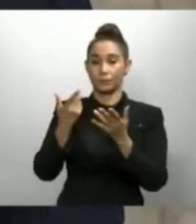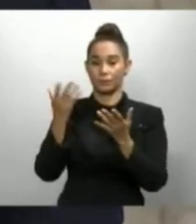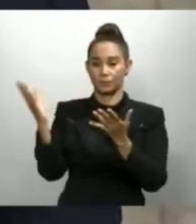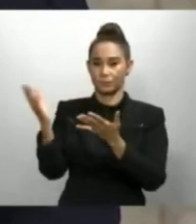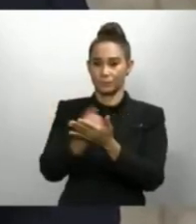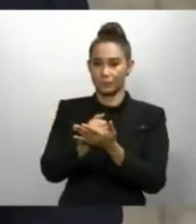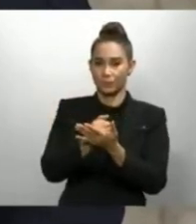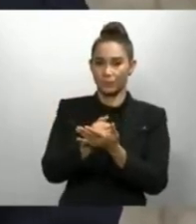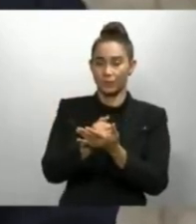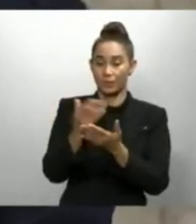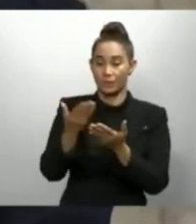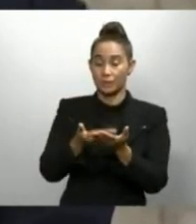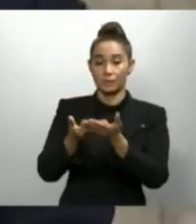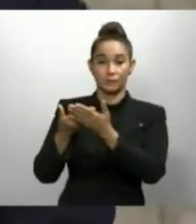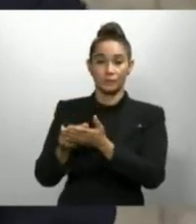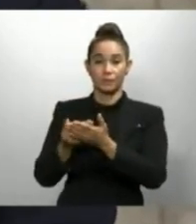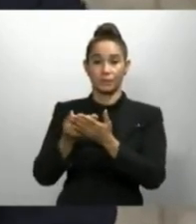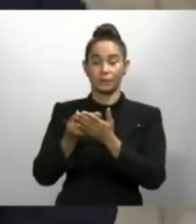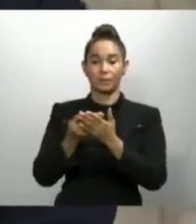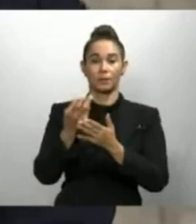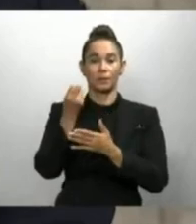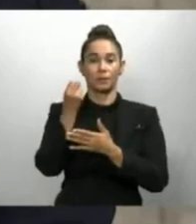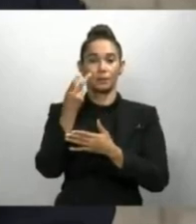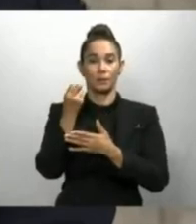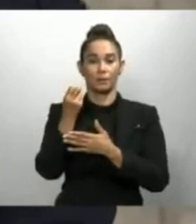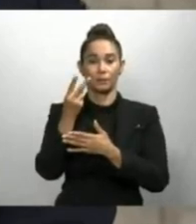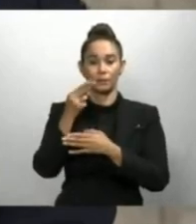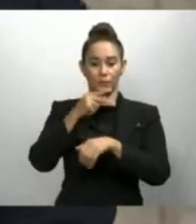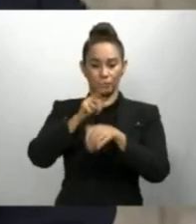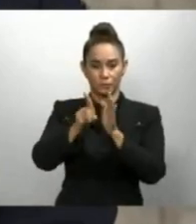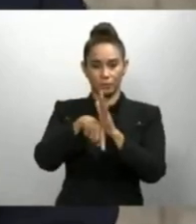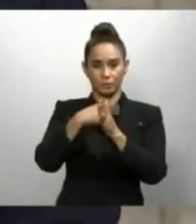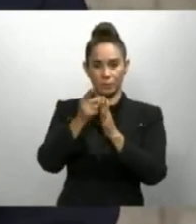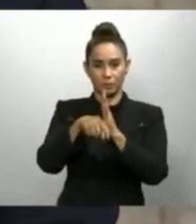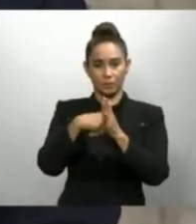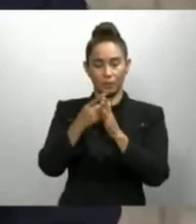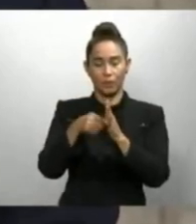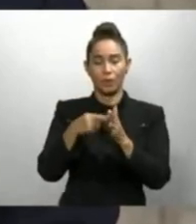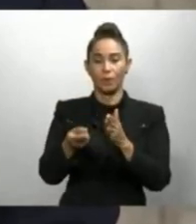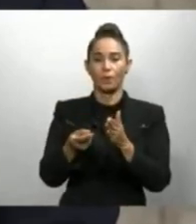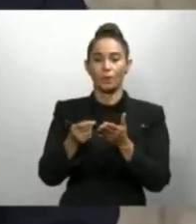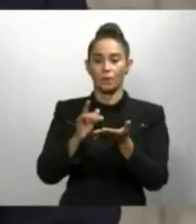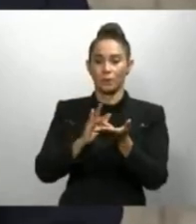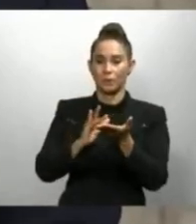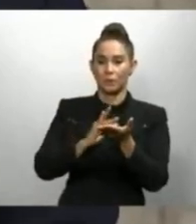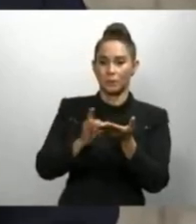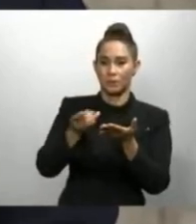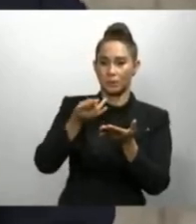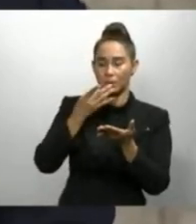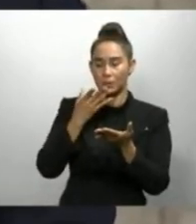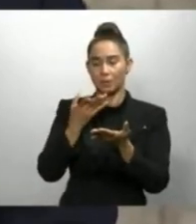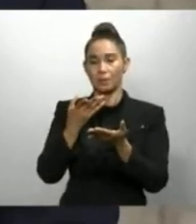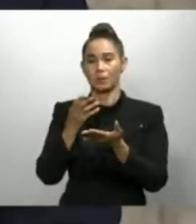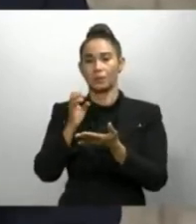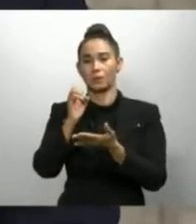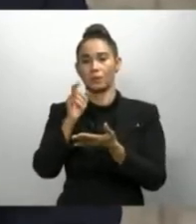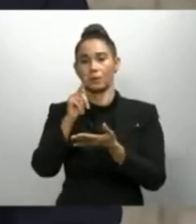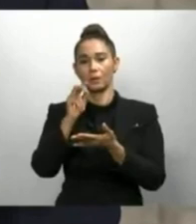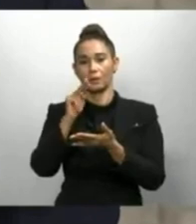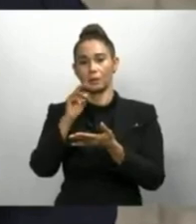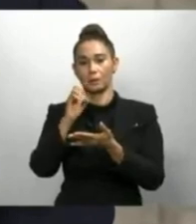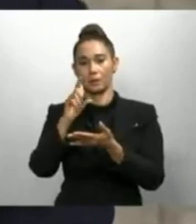llegan antes de las 12 horas, a pesar de la dosis, con el tratamiento estándar de trosa, vitamina B y etanol, que es